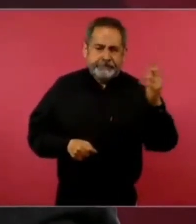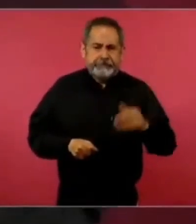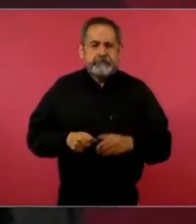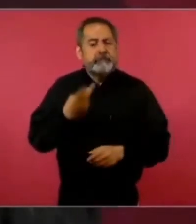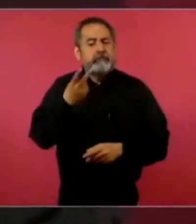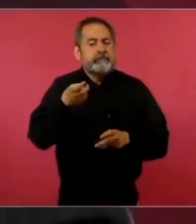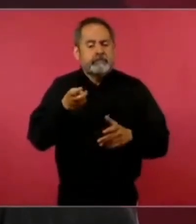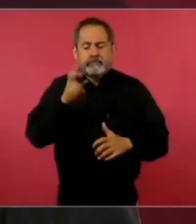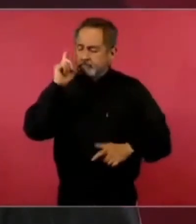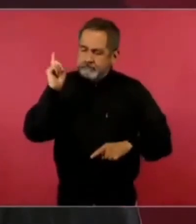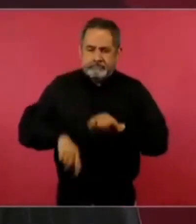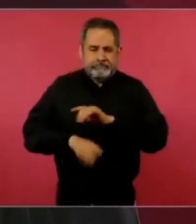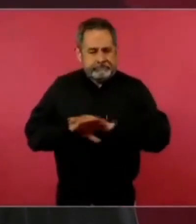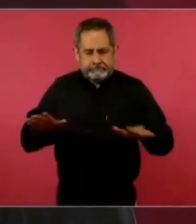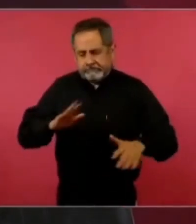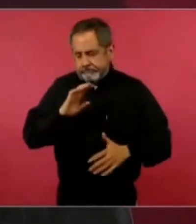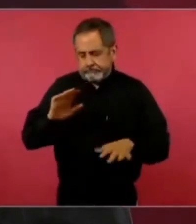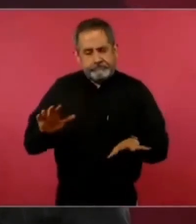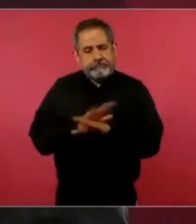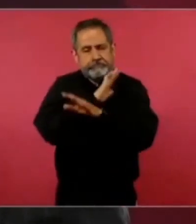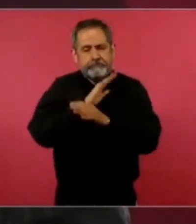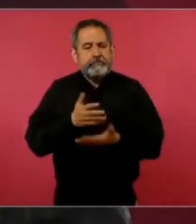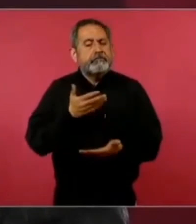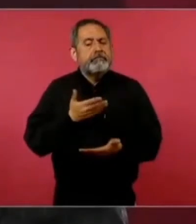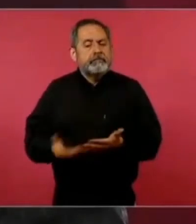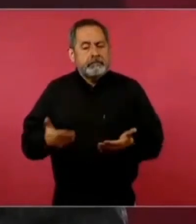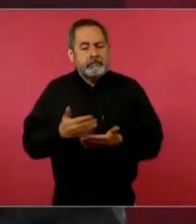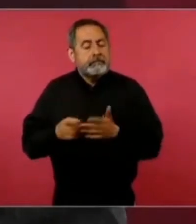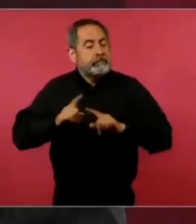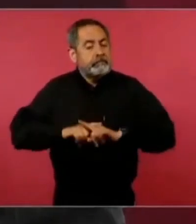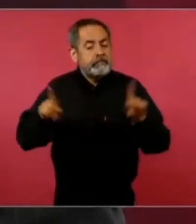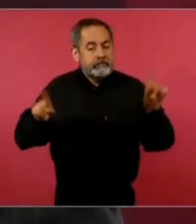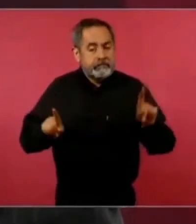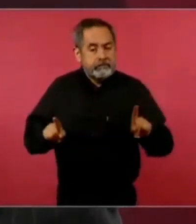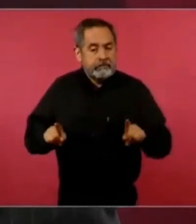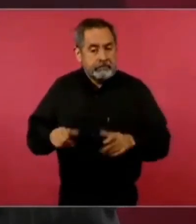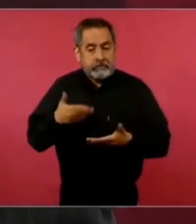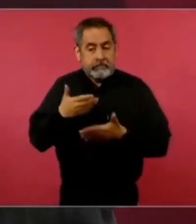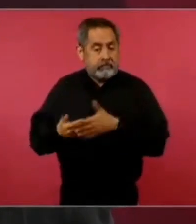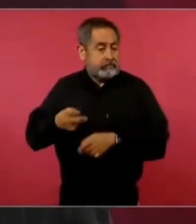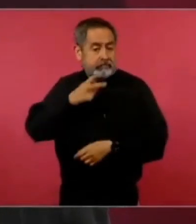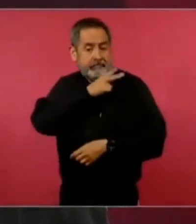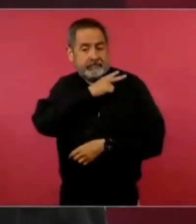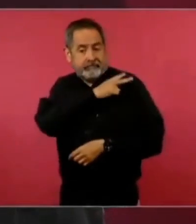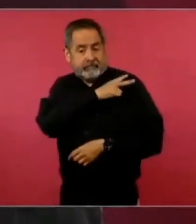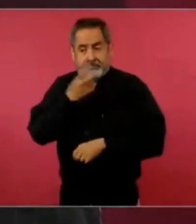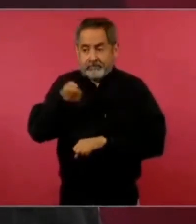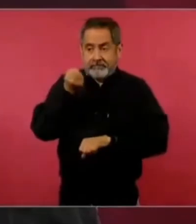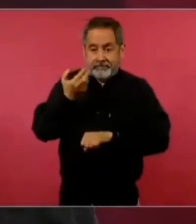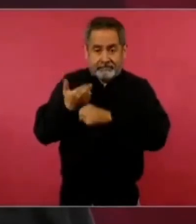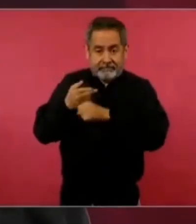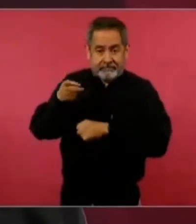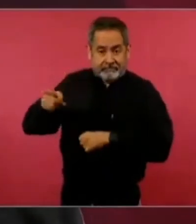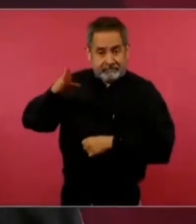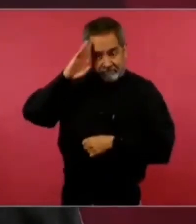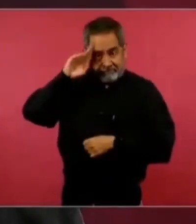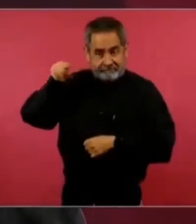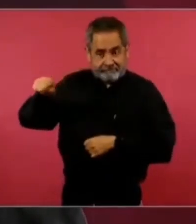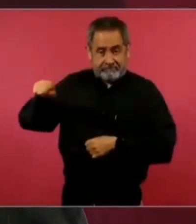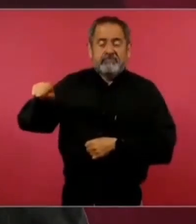ya cambió, porque ahora el almirante secretario